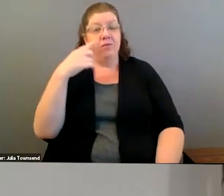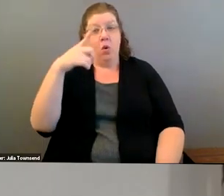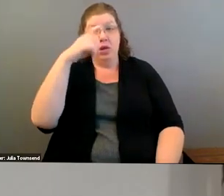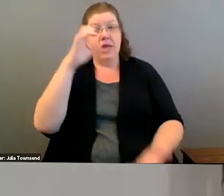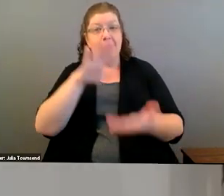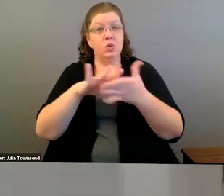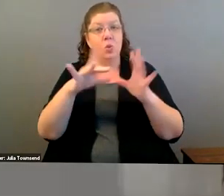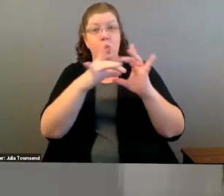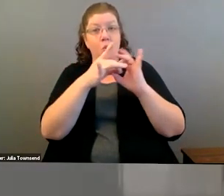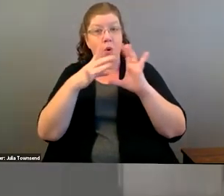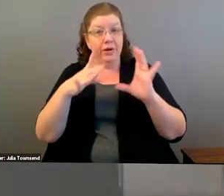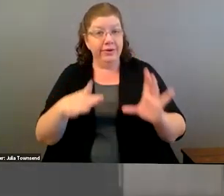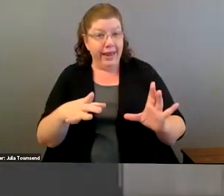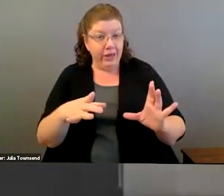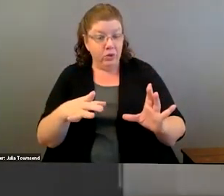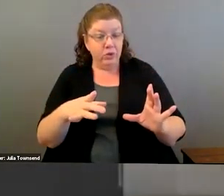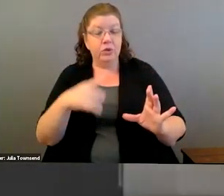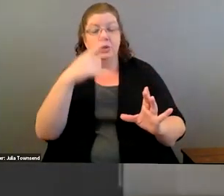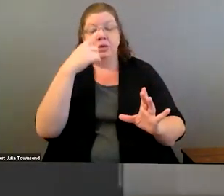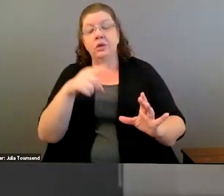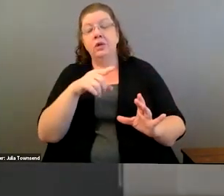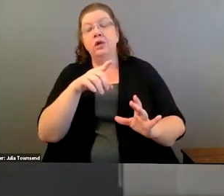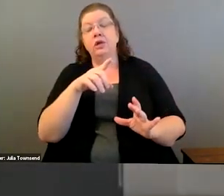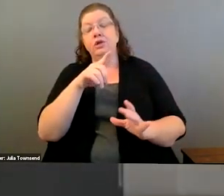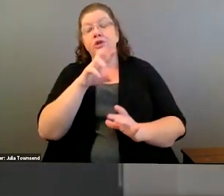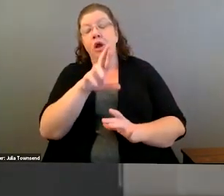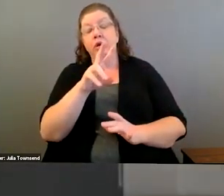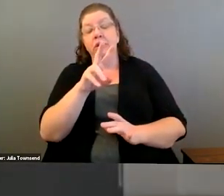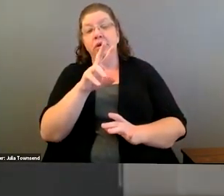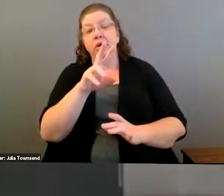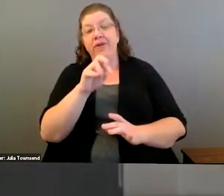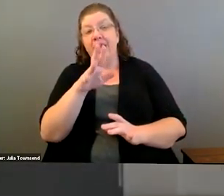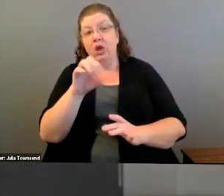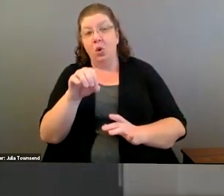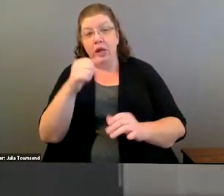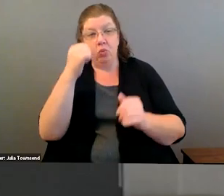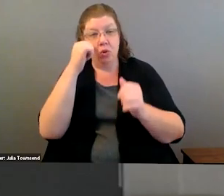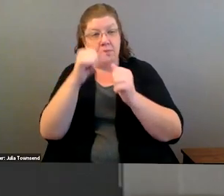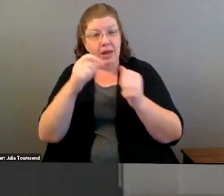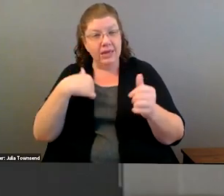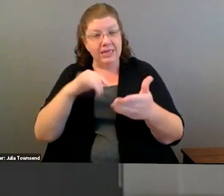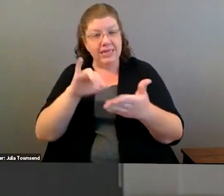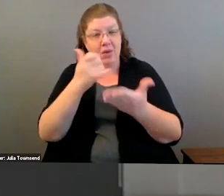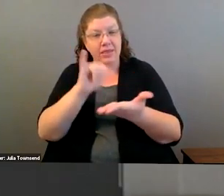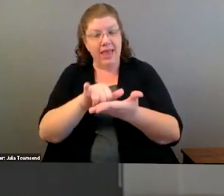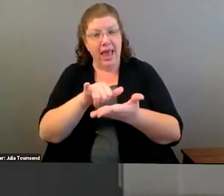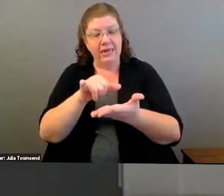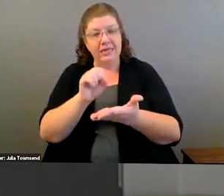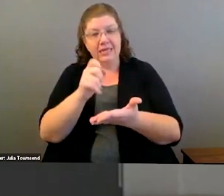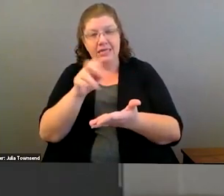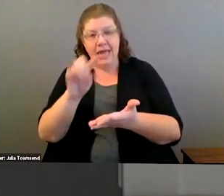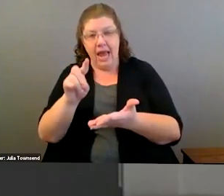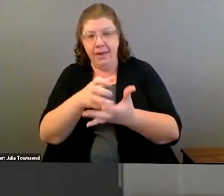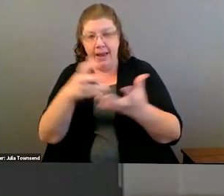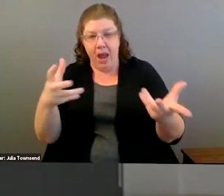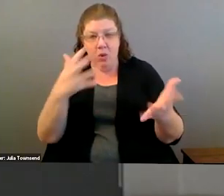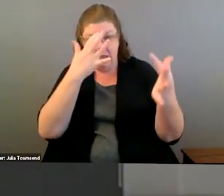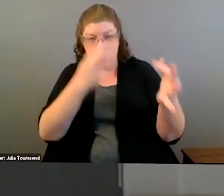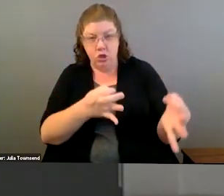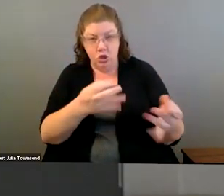para el coordinador de explorar clases de verano usted doctor ve yo pudiera pudiese recordarnos cómo funciona este tip en dio como se determine